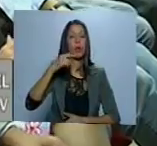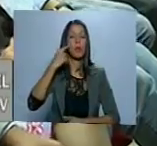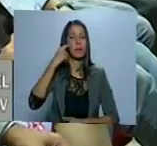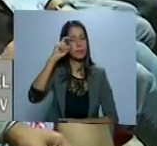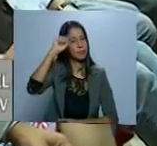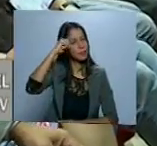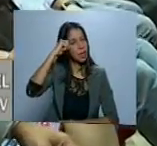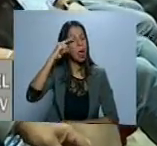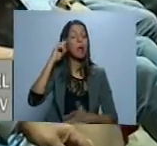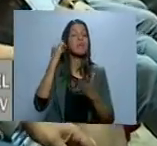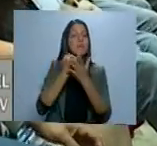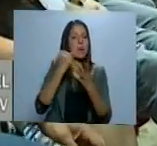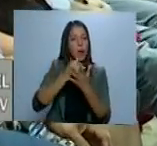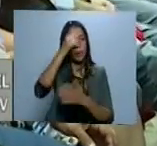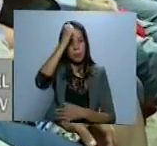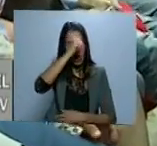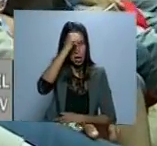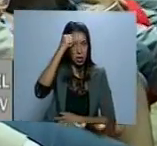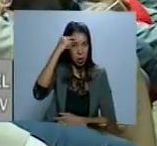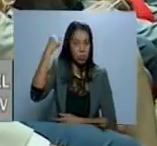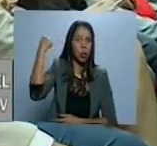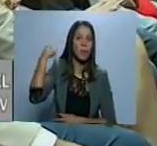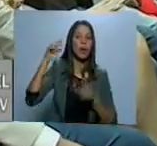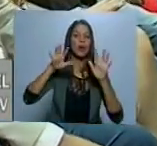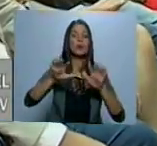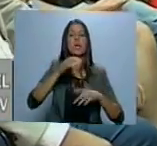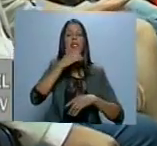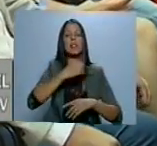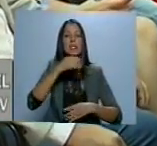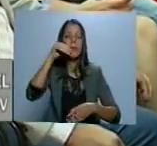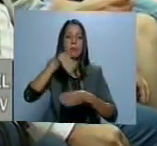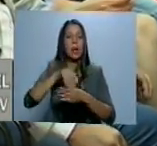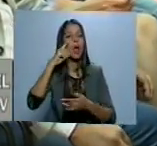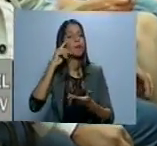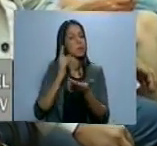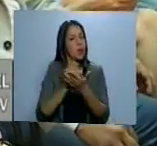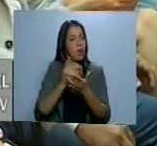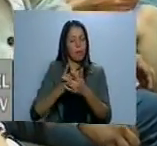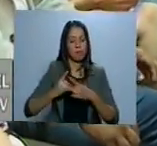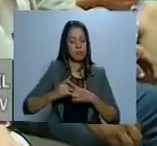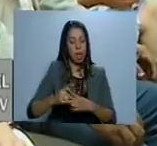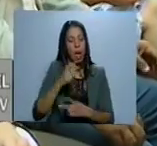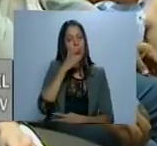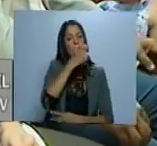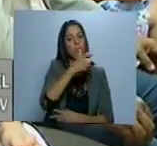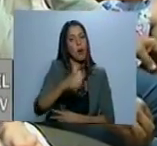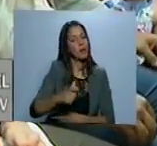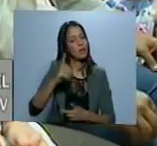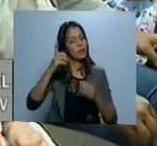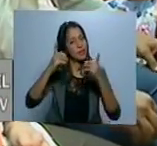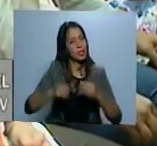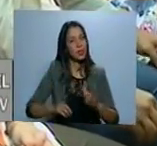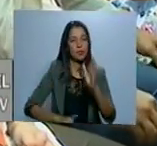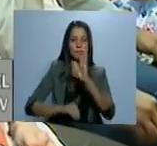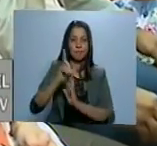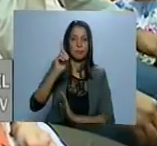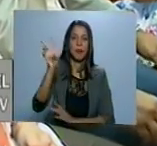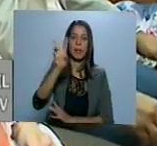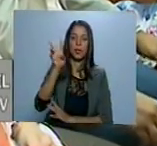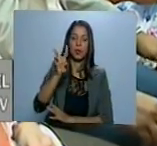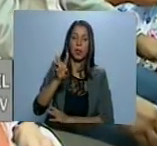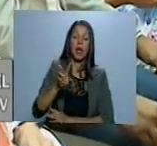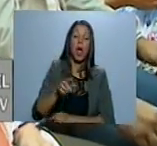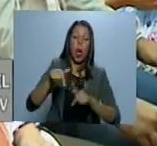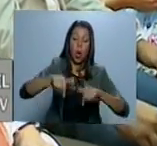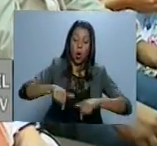la voluntad del pueblo en las últimas elecciones que se han venido realizando. Y hoy, el presidente del Banco Central